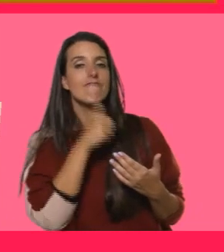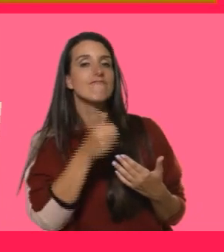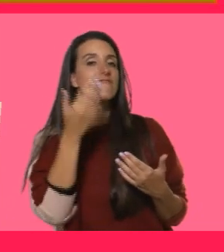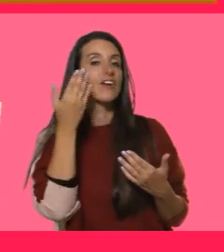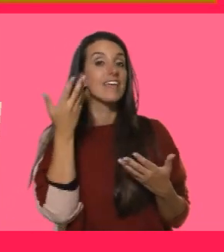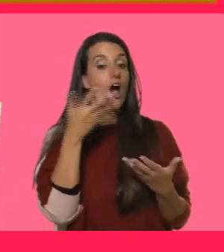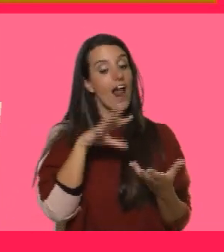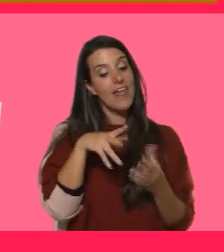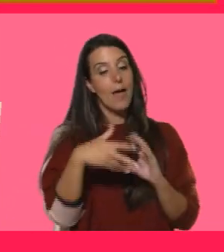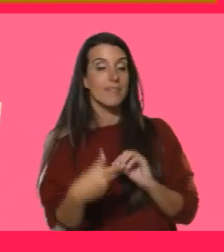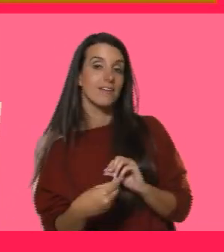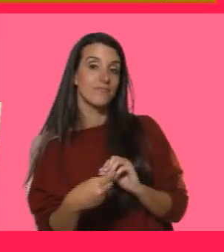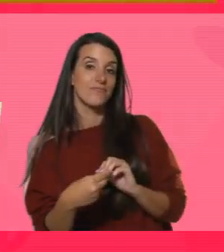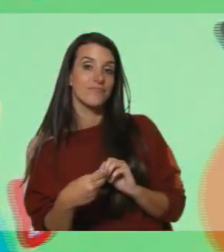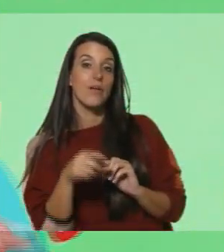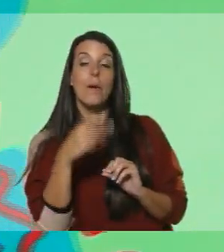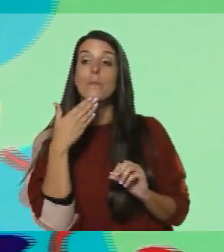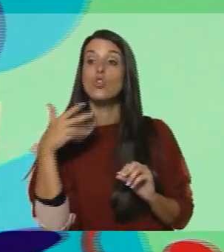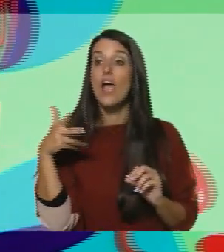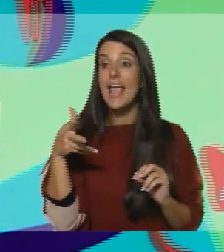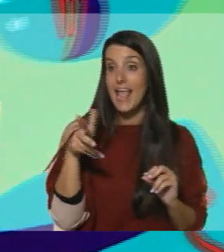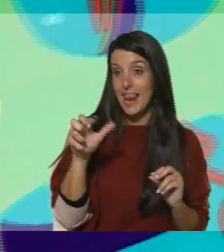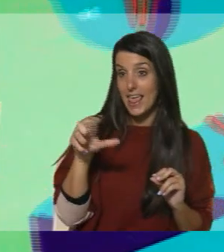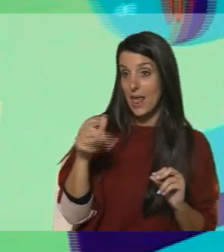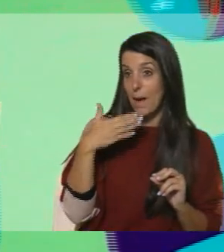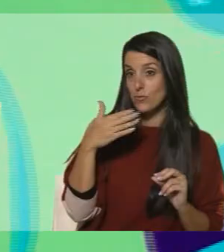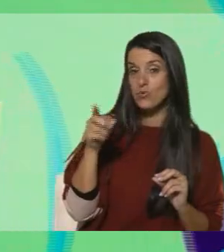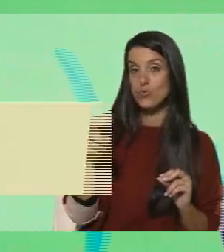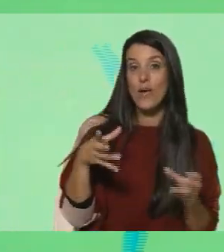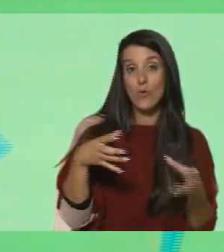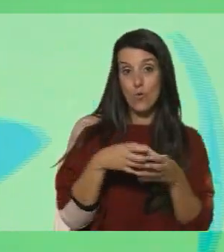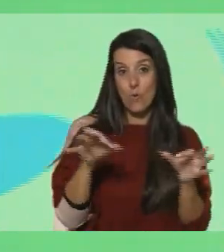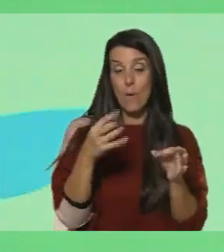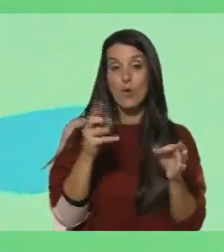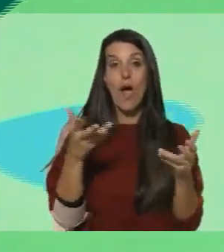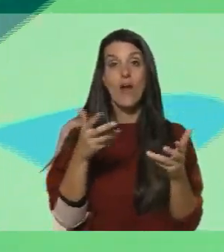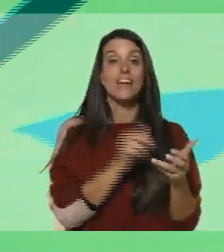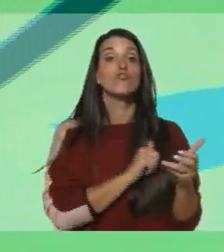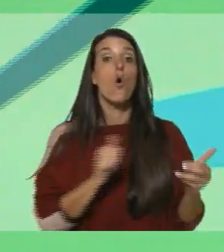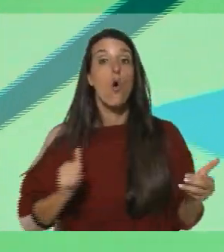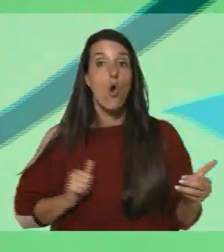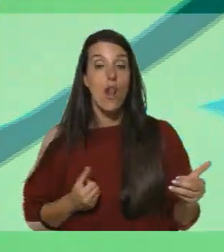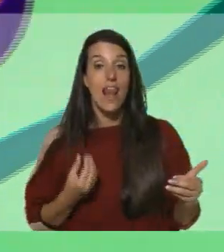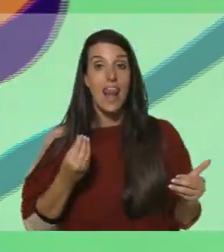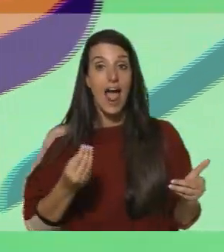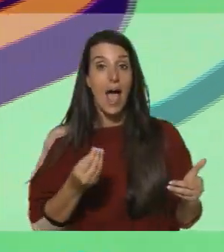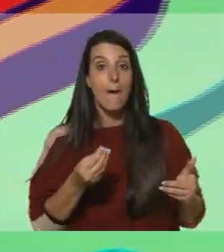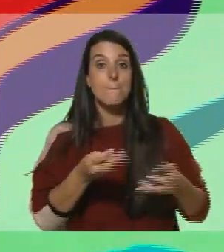arreglos ahora. Qué bueno. Elena, cuando vos estás acostumbrada a estar en banda, pero te vas a presentar sola, ¿recurrís a las